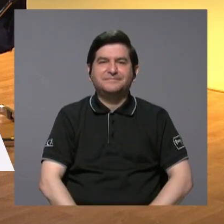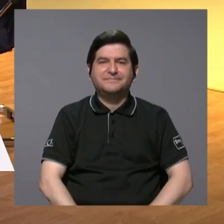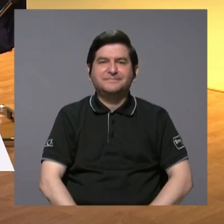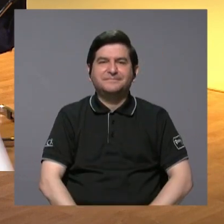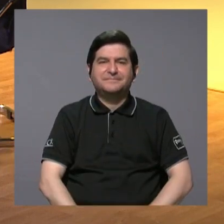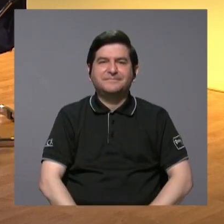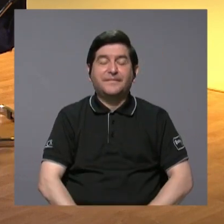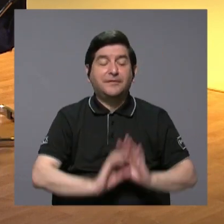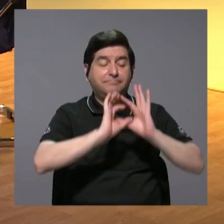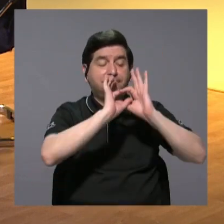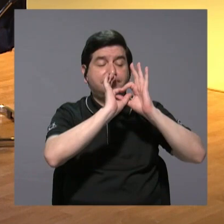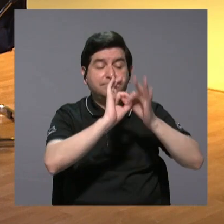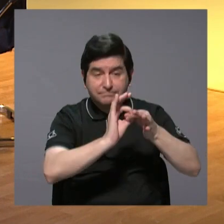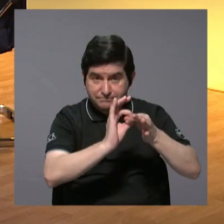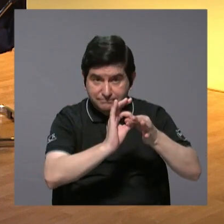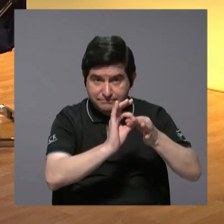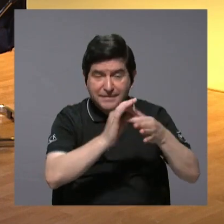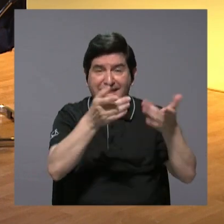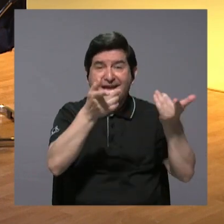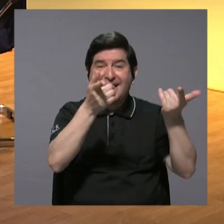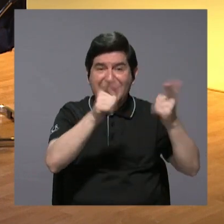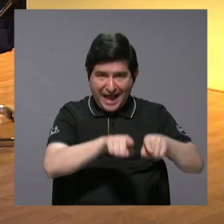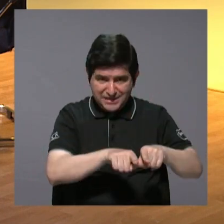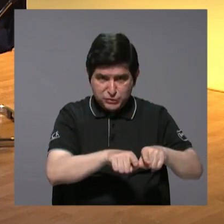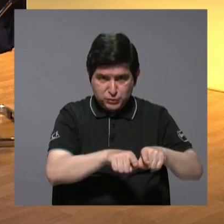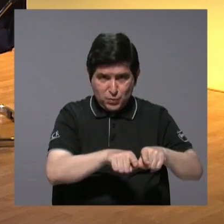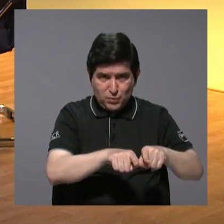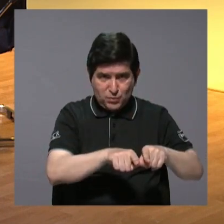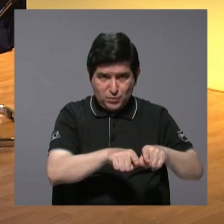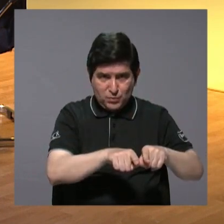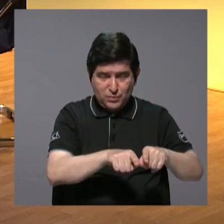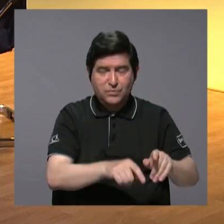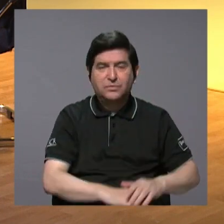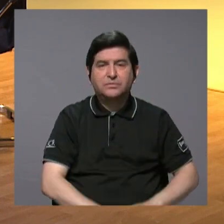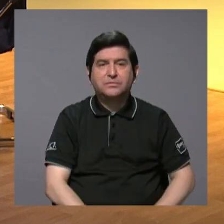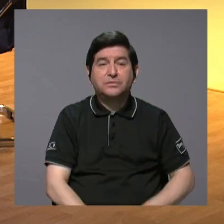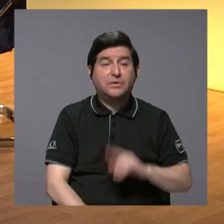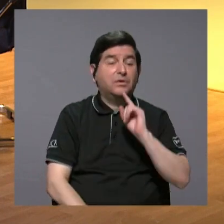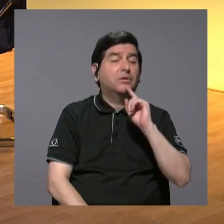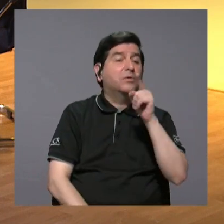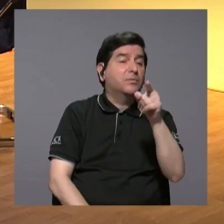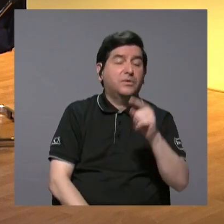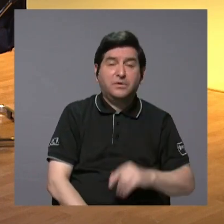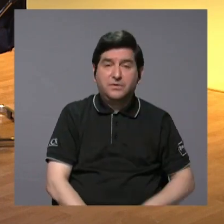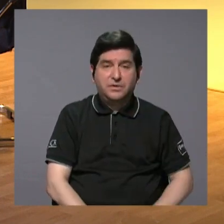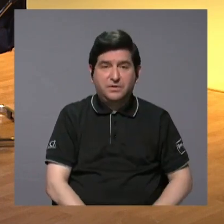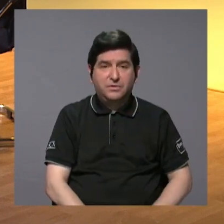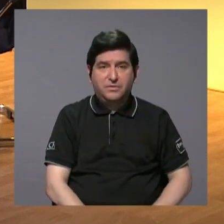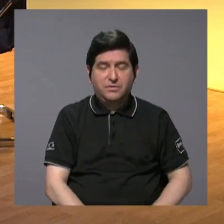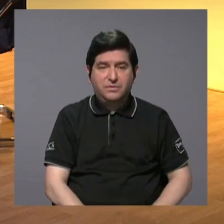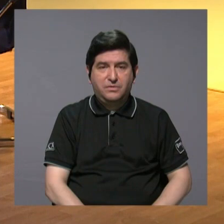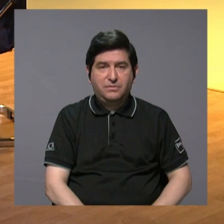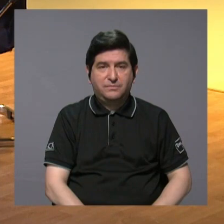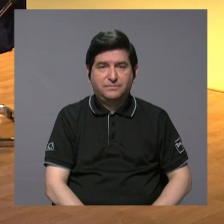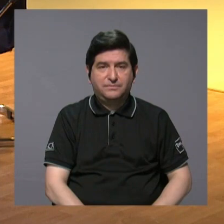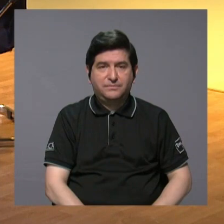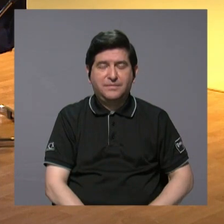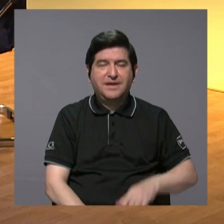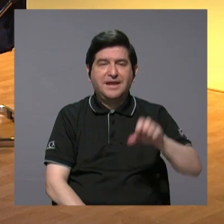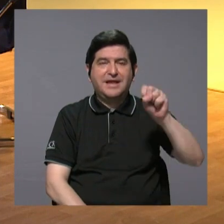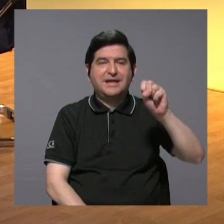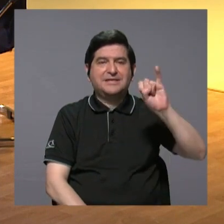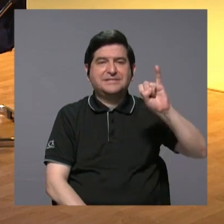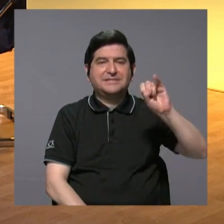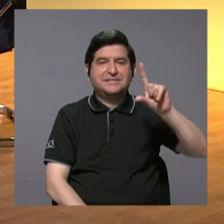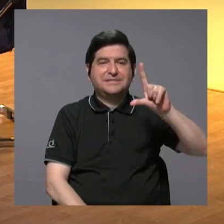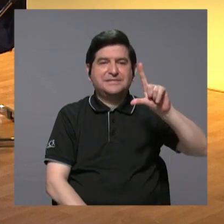y referido, repito, al caso de, como él lo decía, del Silicon Valley